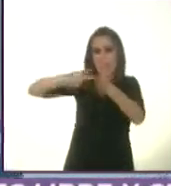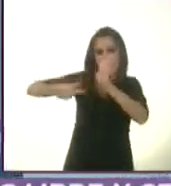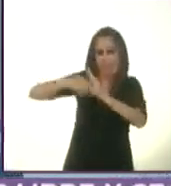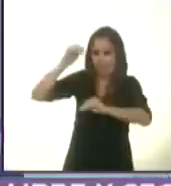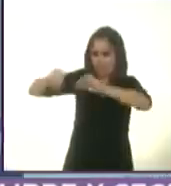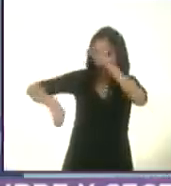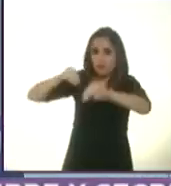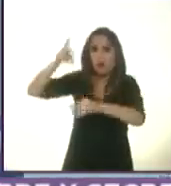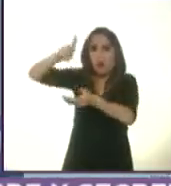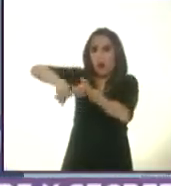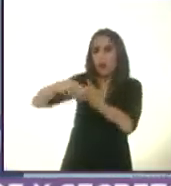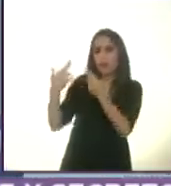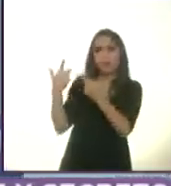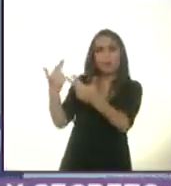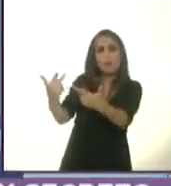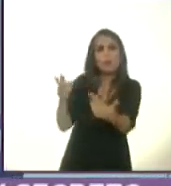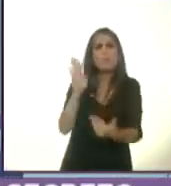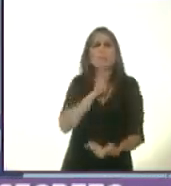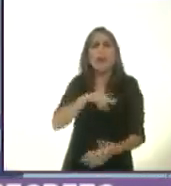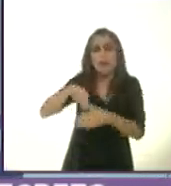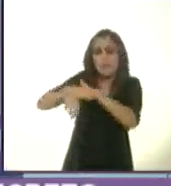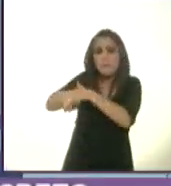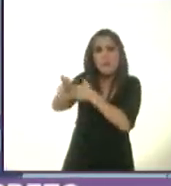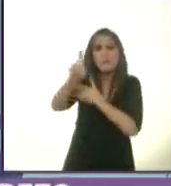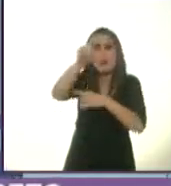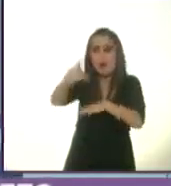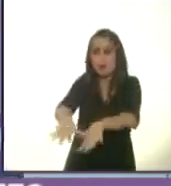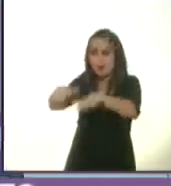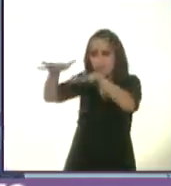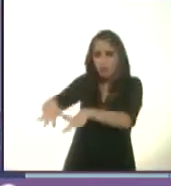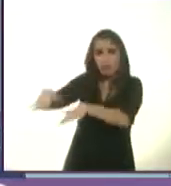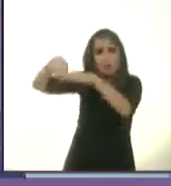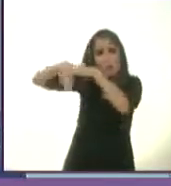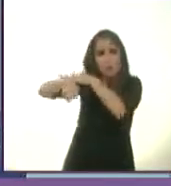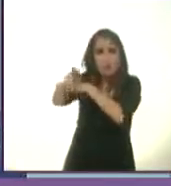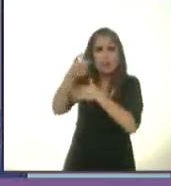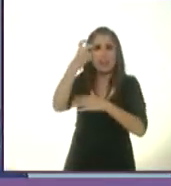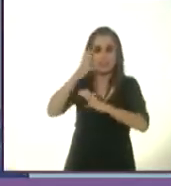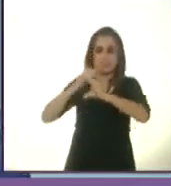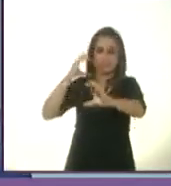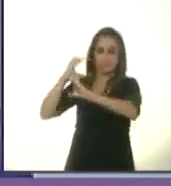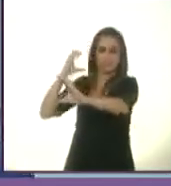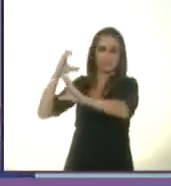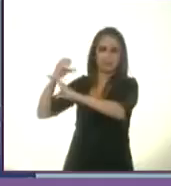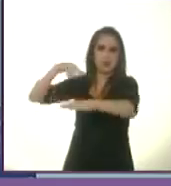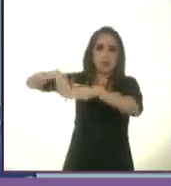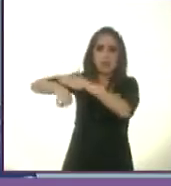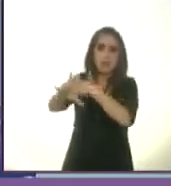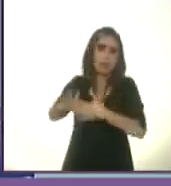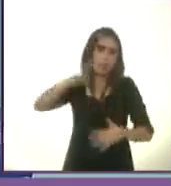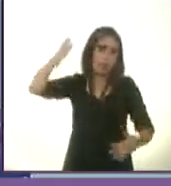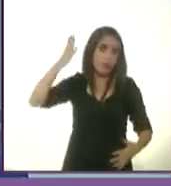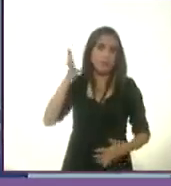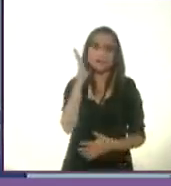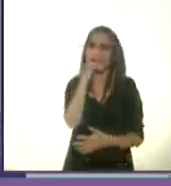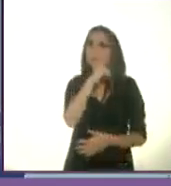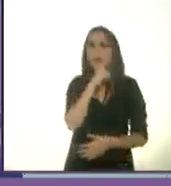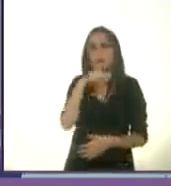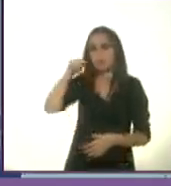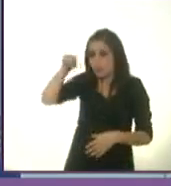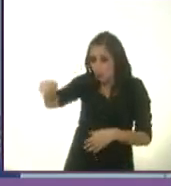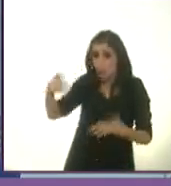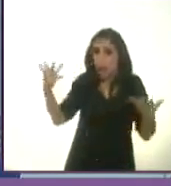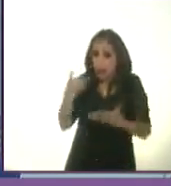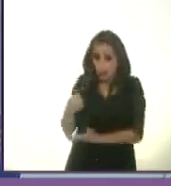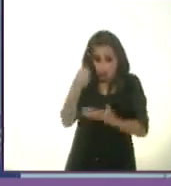no pueden funcionar y por eso es que hoy se inunda y por eso hoy que es que los vagones no pueden andar a la velocidad ellos no invirtieron